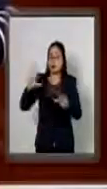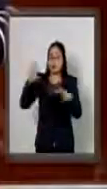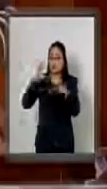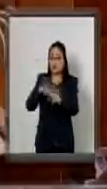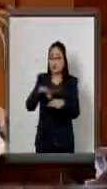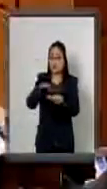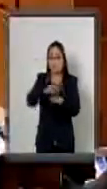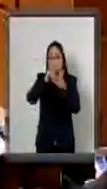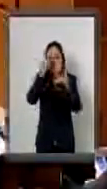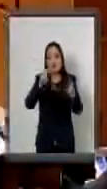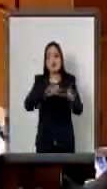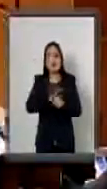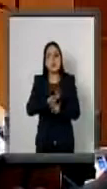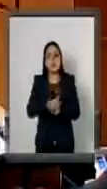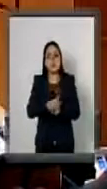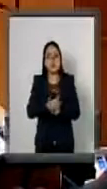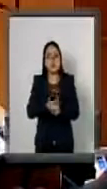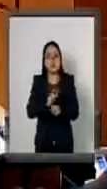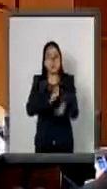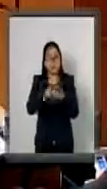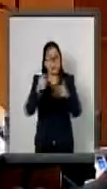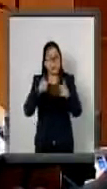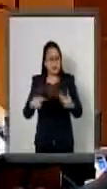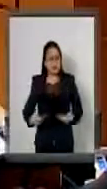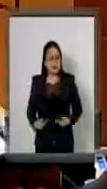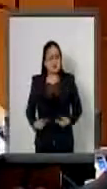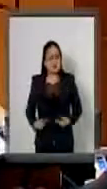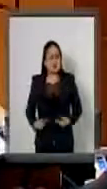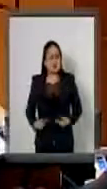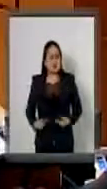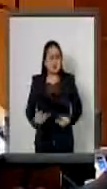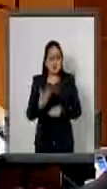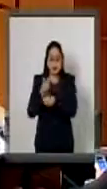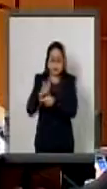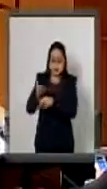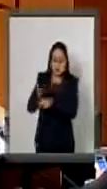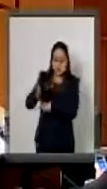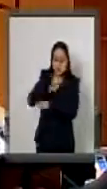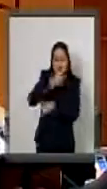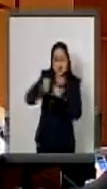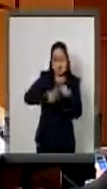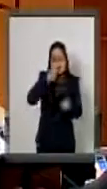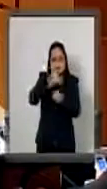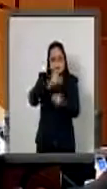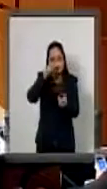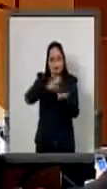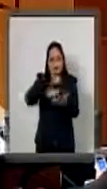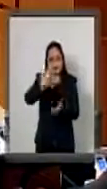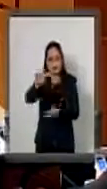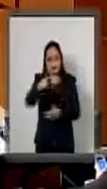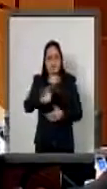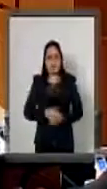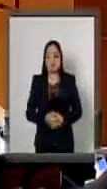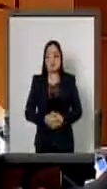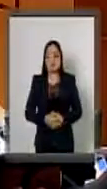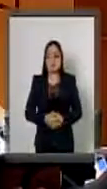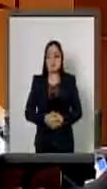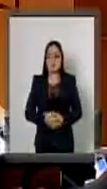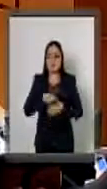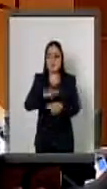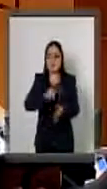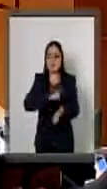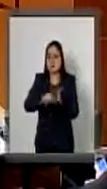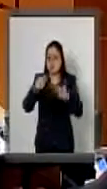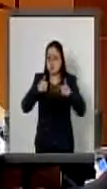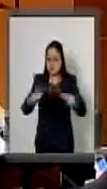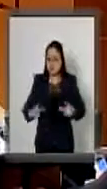materia de derechos humanos que se reformó en 2011. Hoy, la perspectiva de derechos